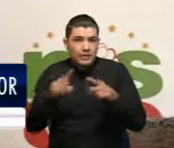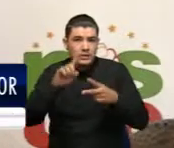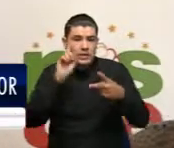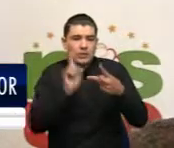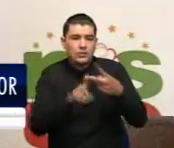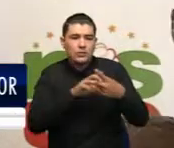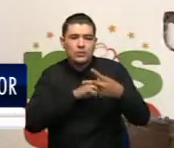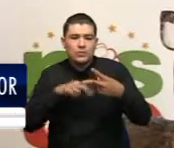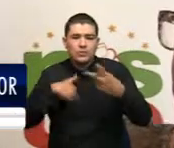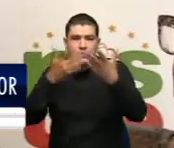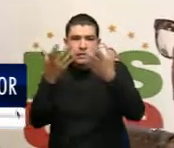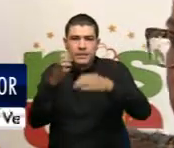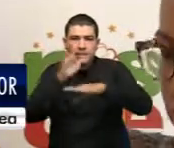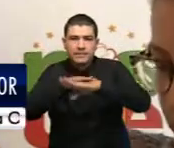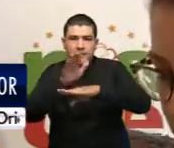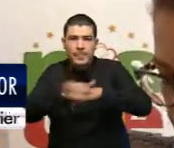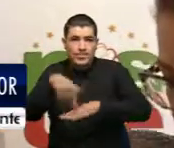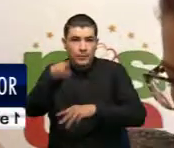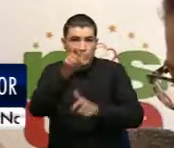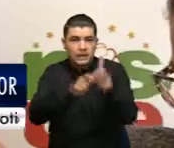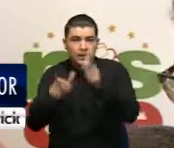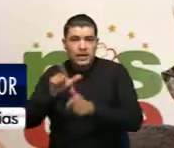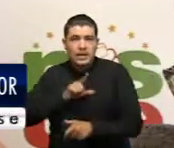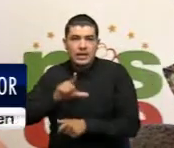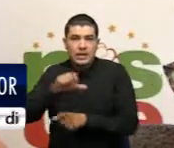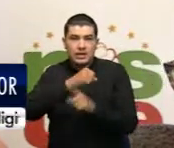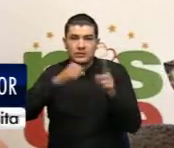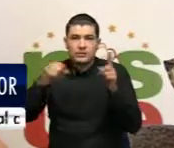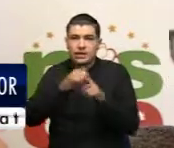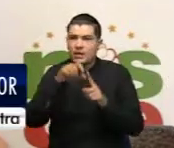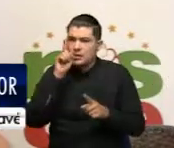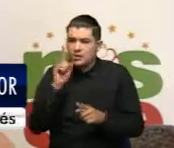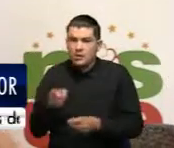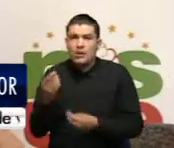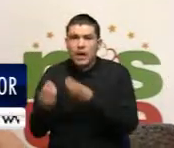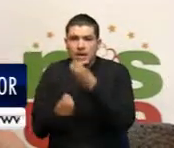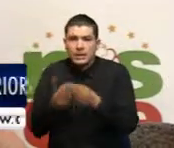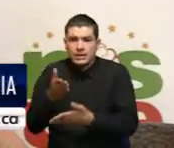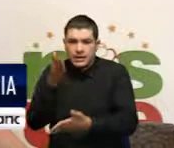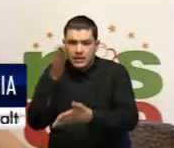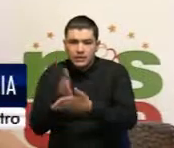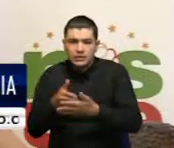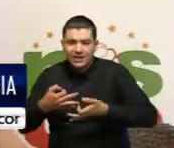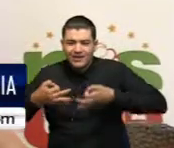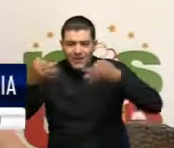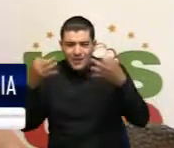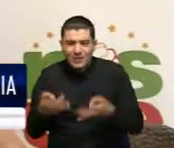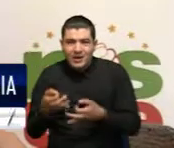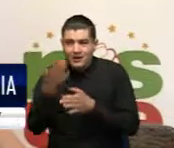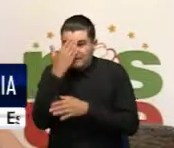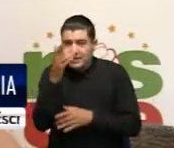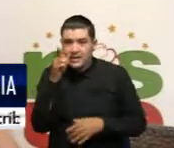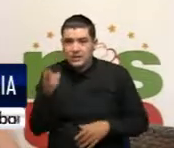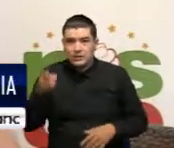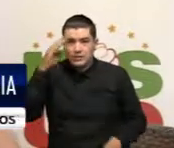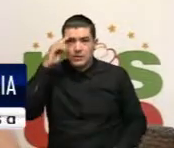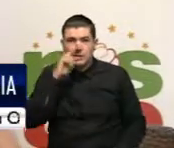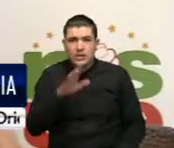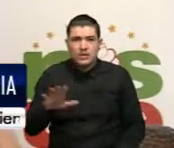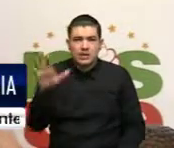queremos hacer un llamado muy especial a los líderes que han venido denunciando, que la hagan formalmente, porque en las que